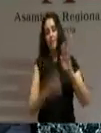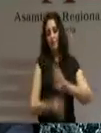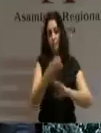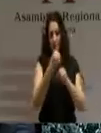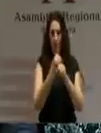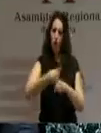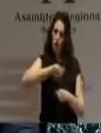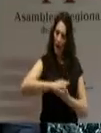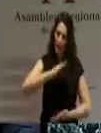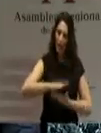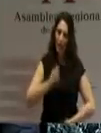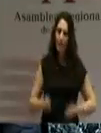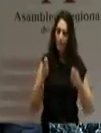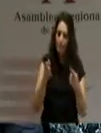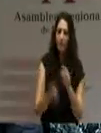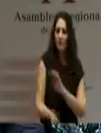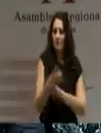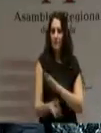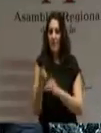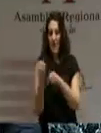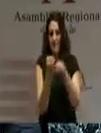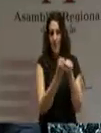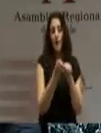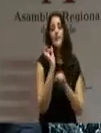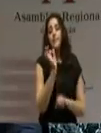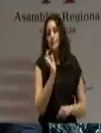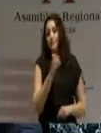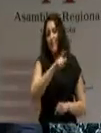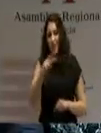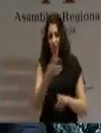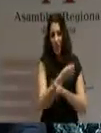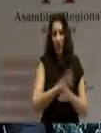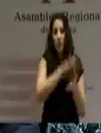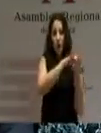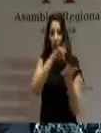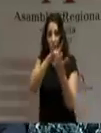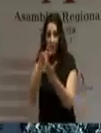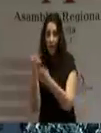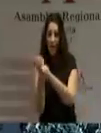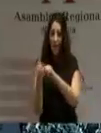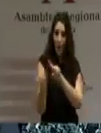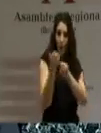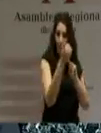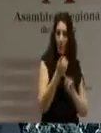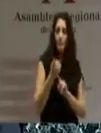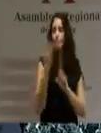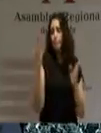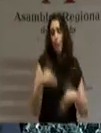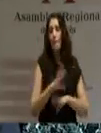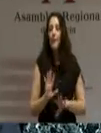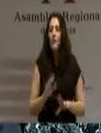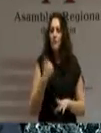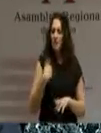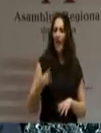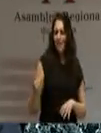capaces de dárselo. Es cierto que no ha llegado todavía a mucha gente esa recuperación, pero está llegando y ya la ve mucha gente. Yo creo